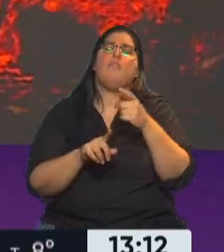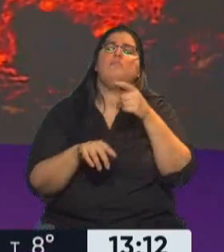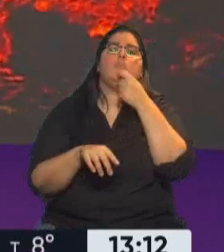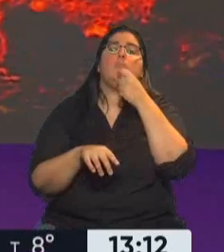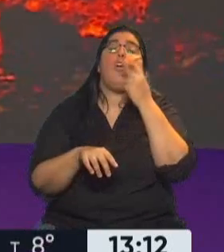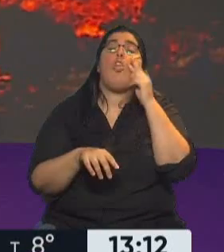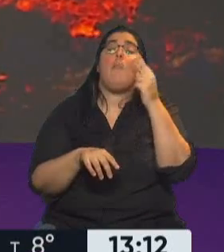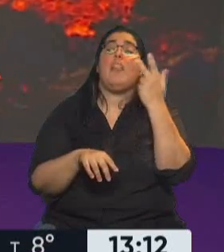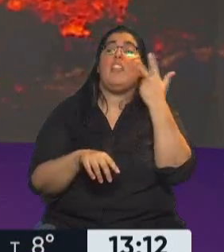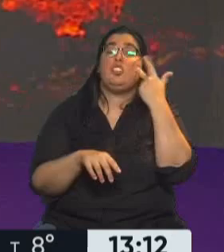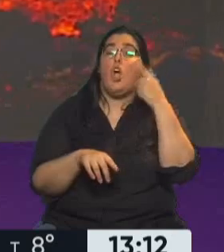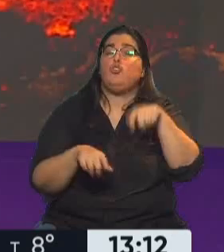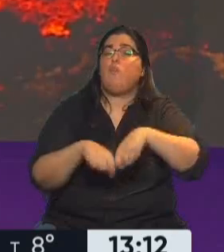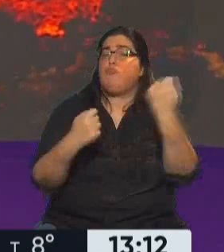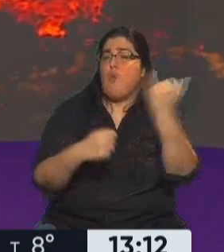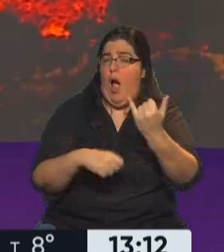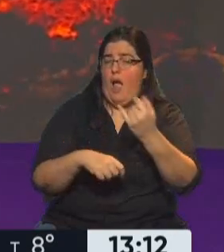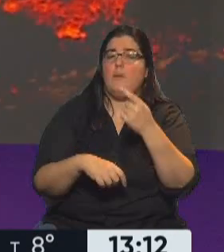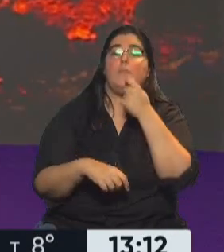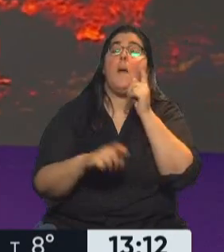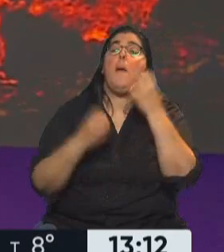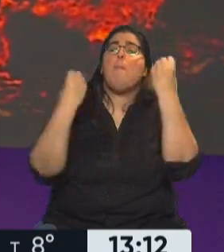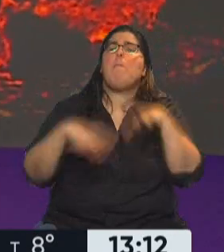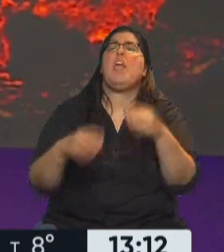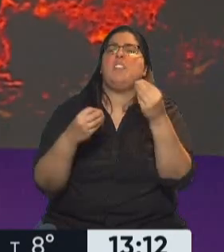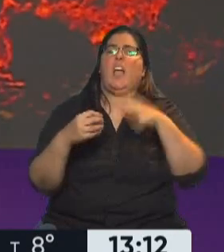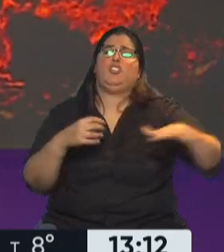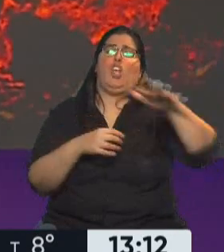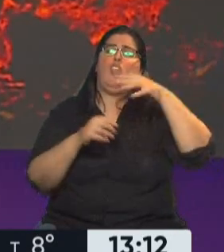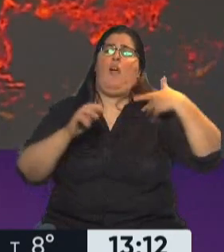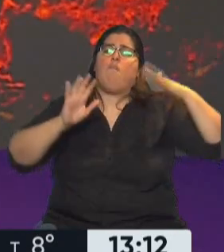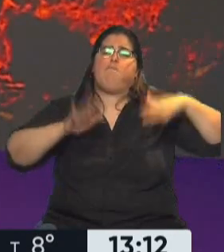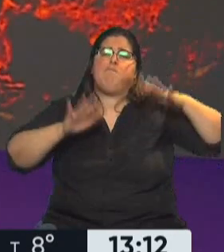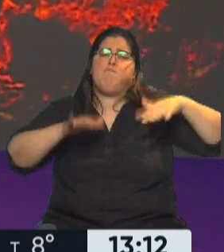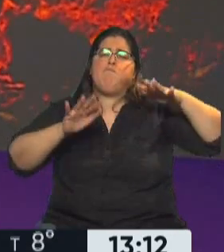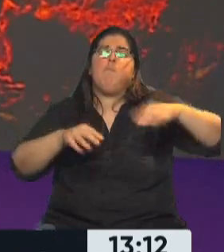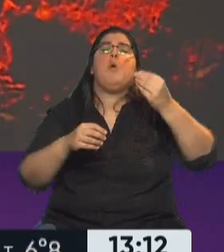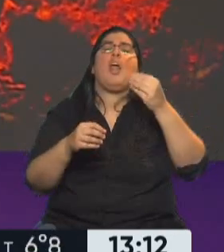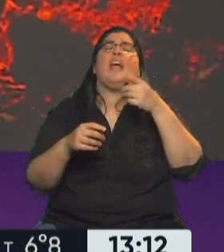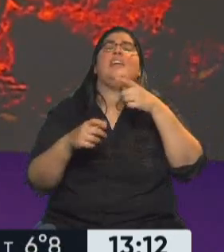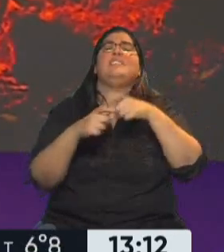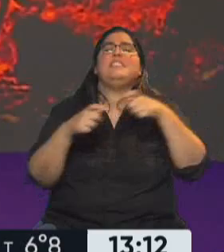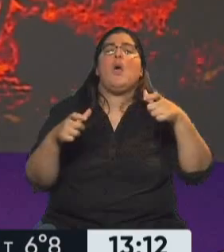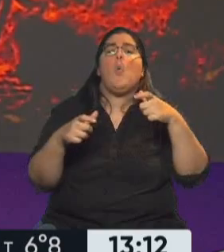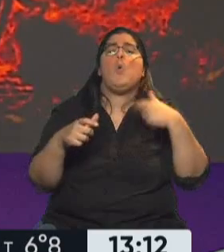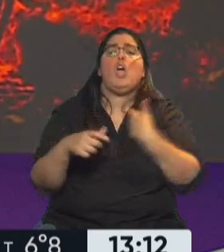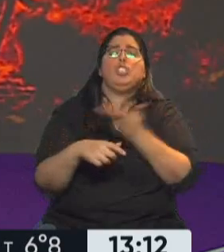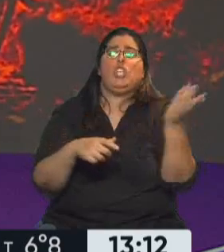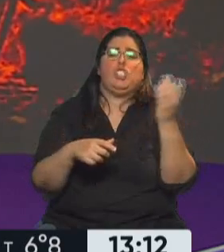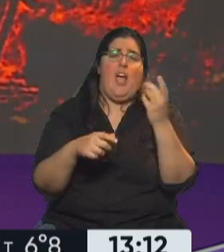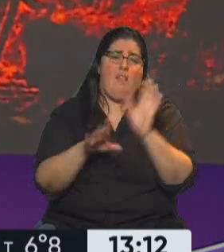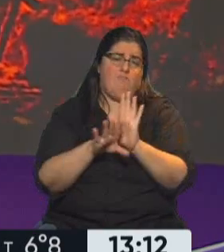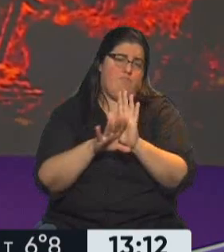año 2018 cuando comienzan a darse esas protestas sociales contra la reforma del Seguro Social con una fuerte